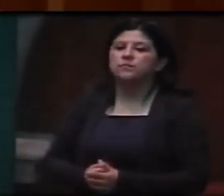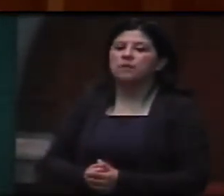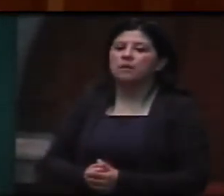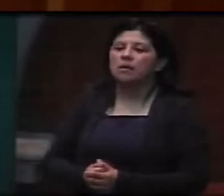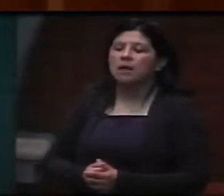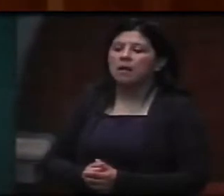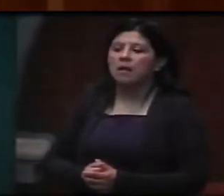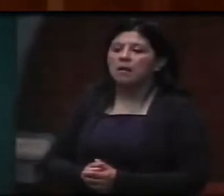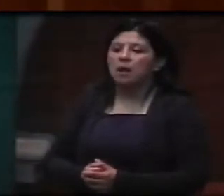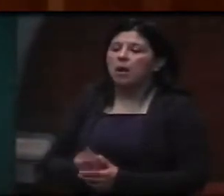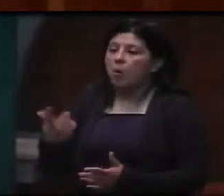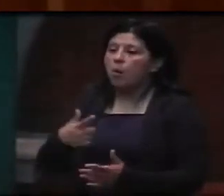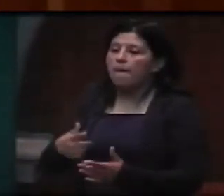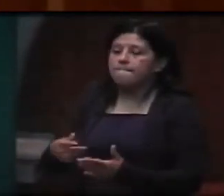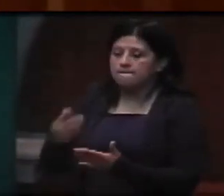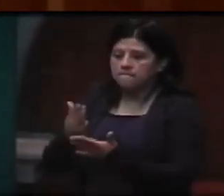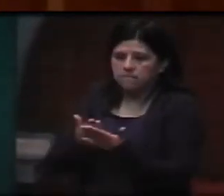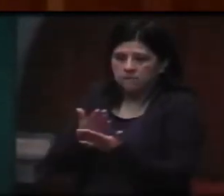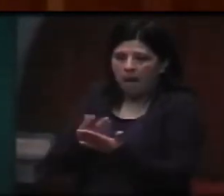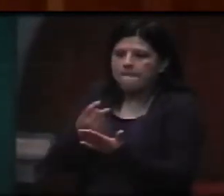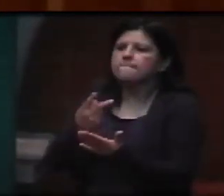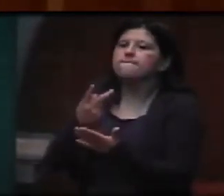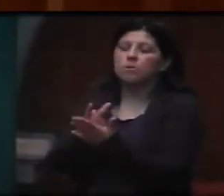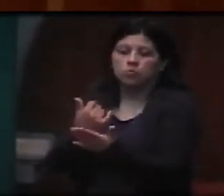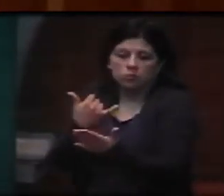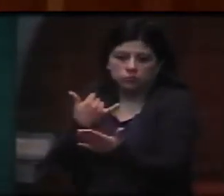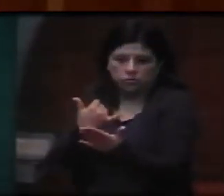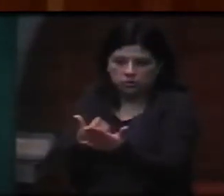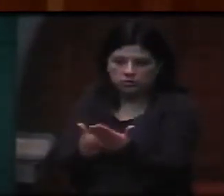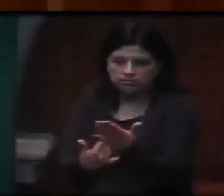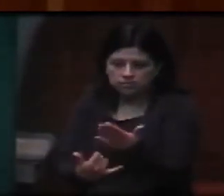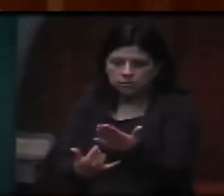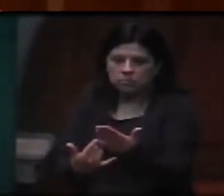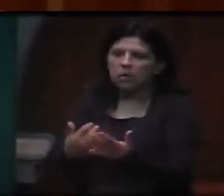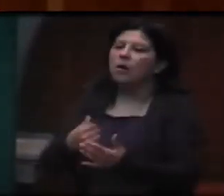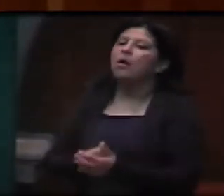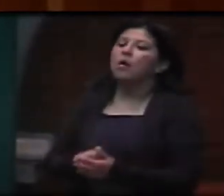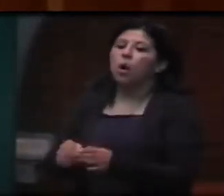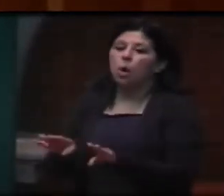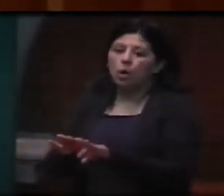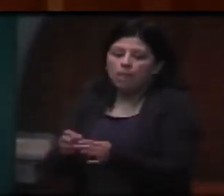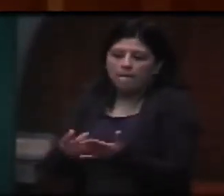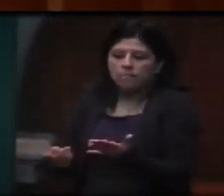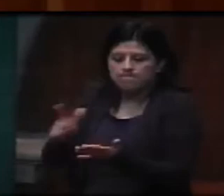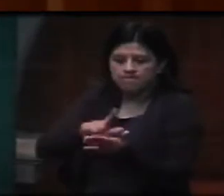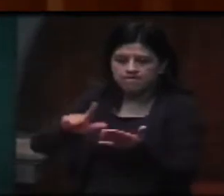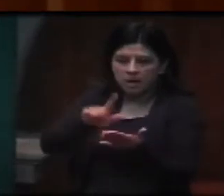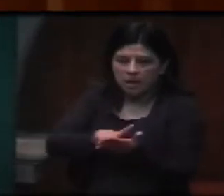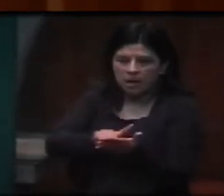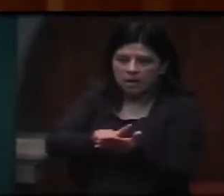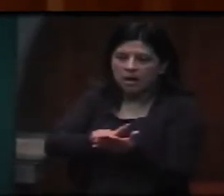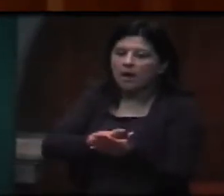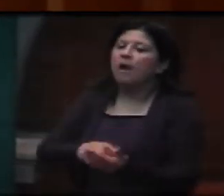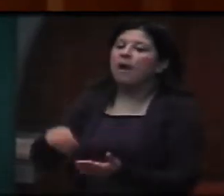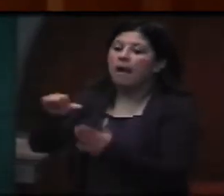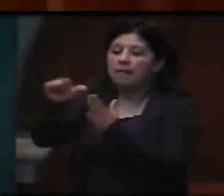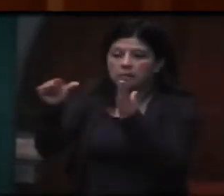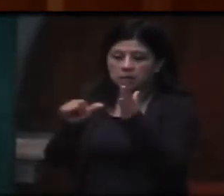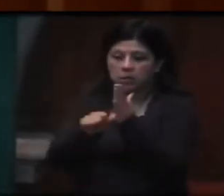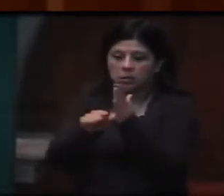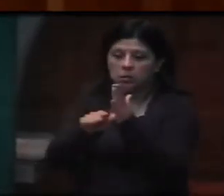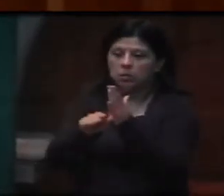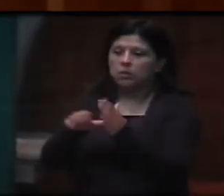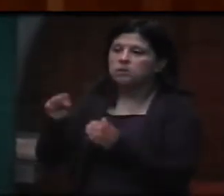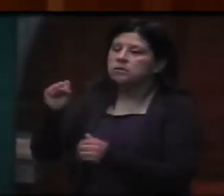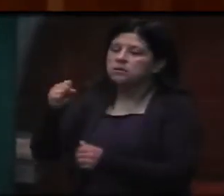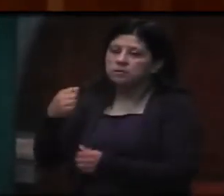iniciativa con proyecto de decreto por el que se adiciona fracción novena al artículo 165 del Reglamento del